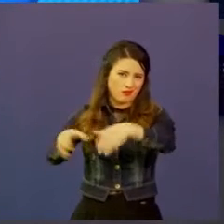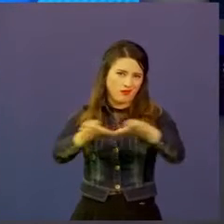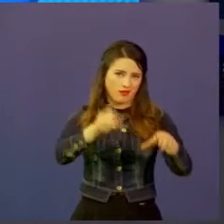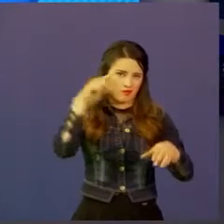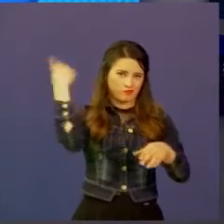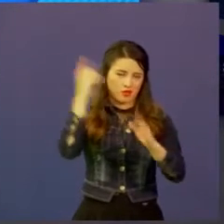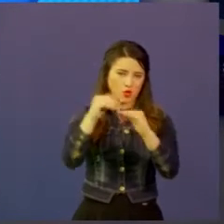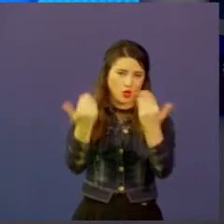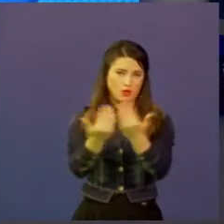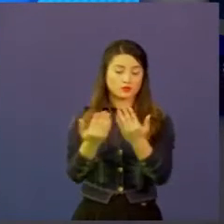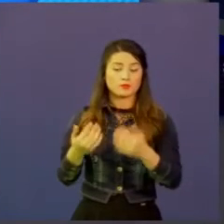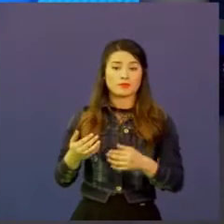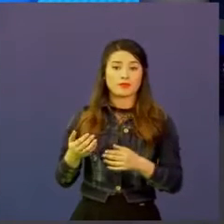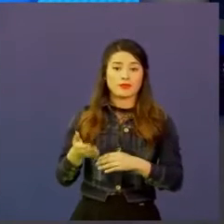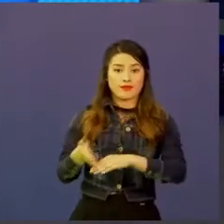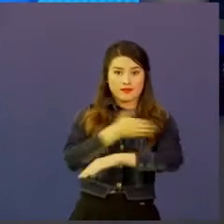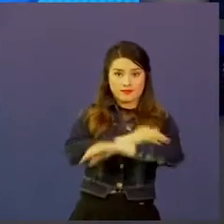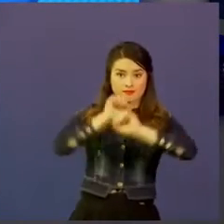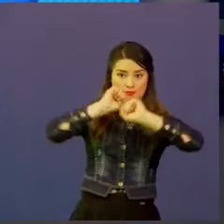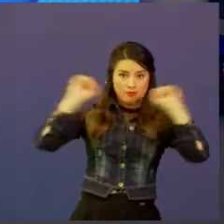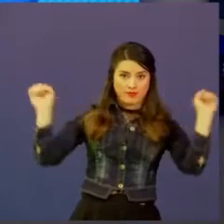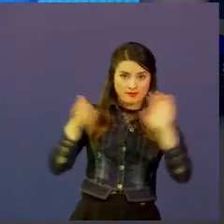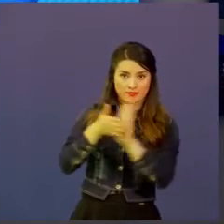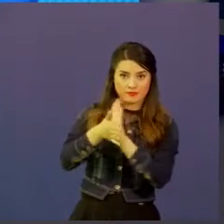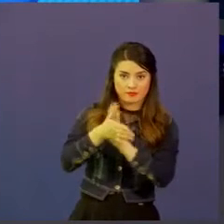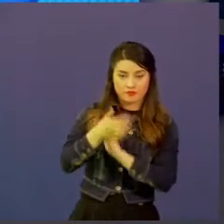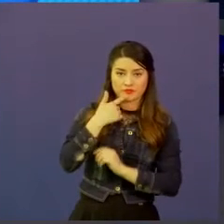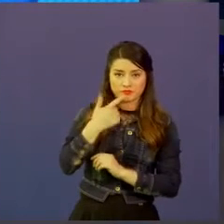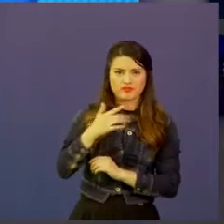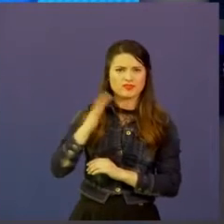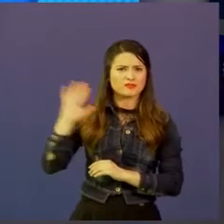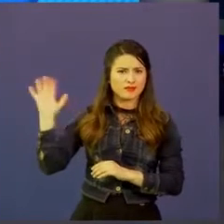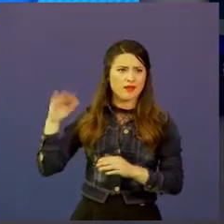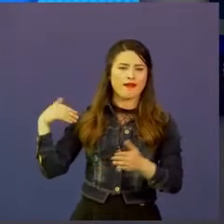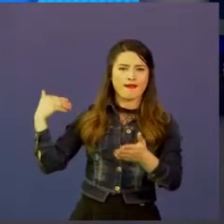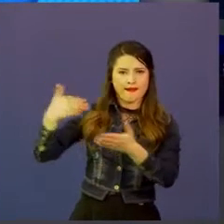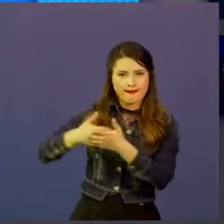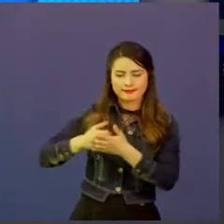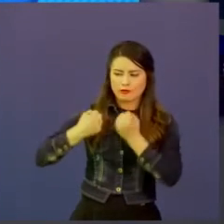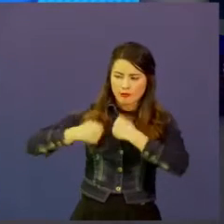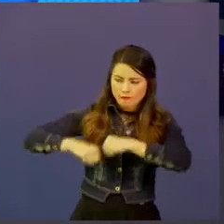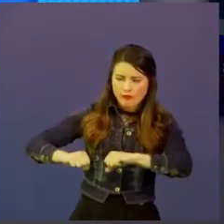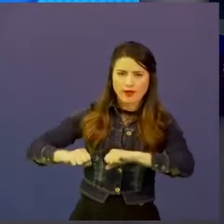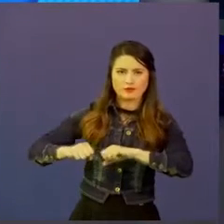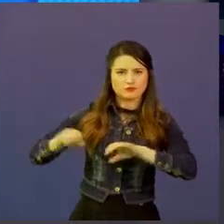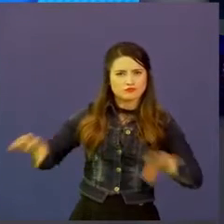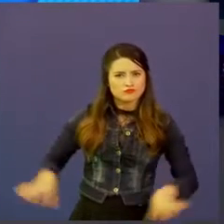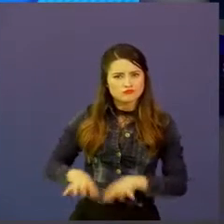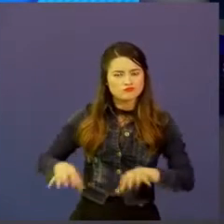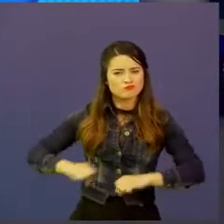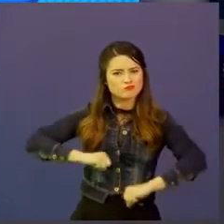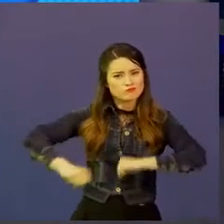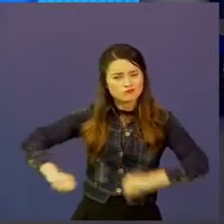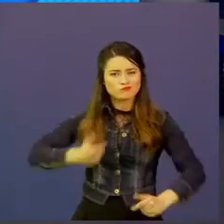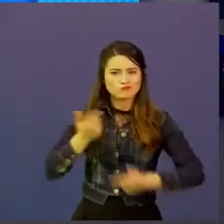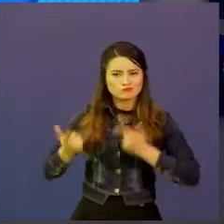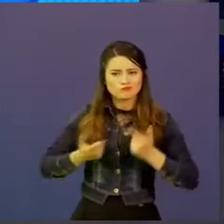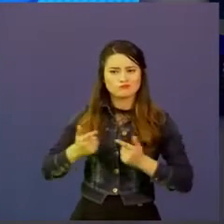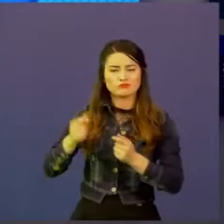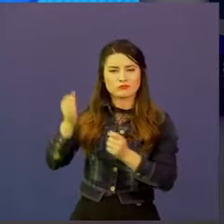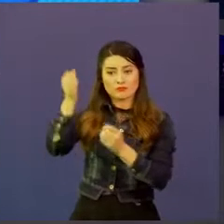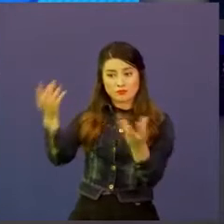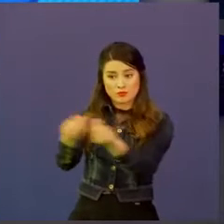esta mañana, hemos hecho unos esfuerzos impresionantes en la formación de docentes, en la dotación de